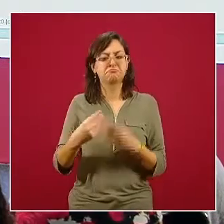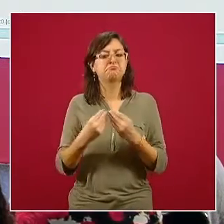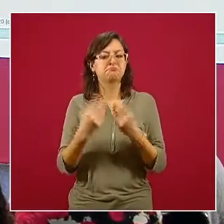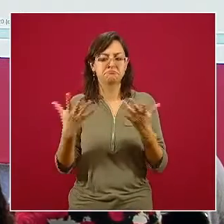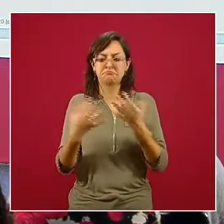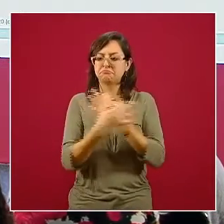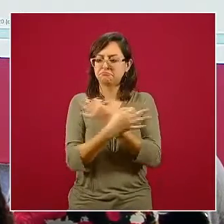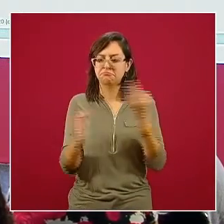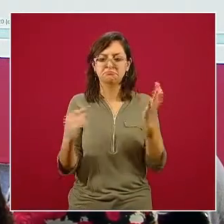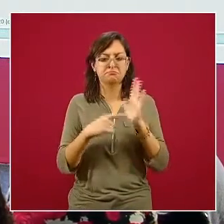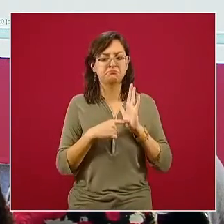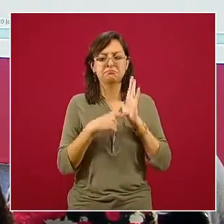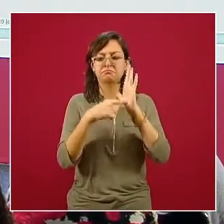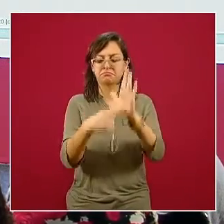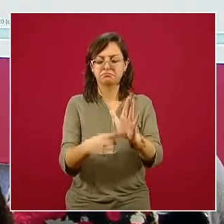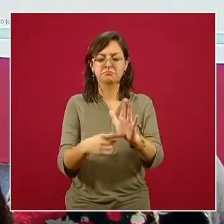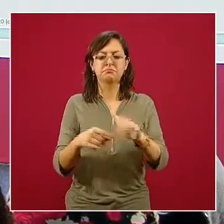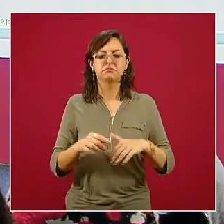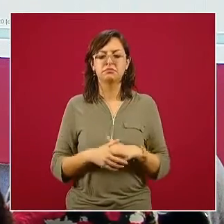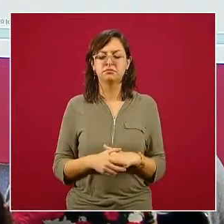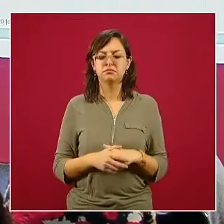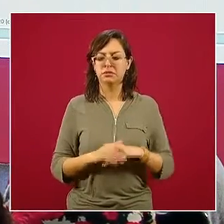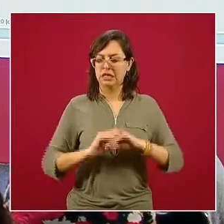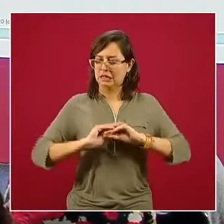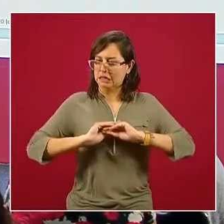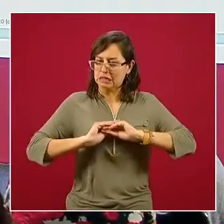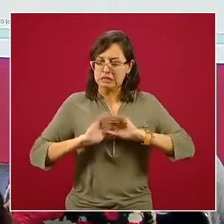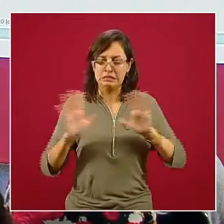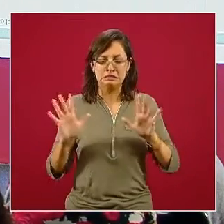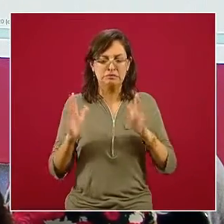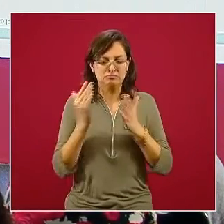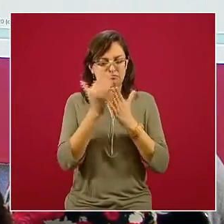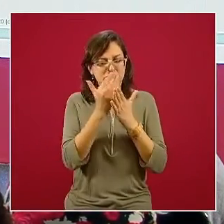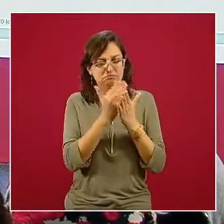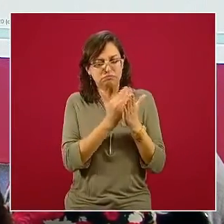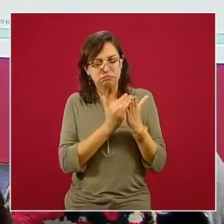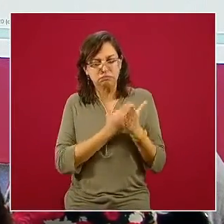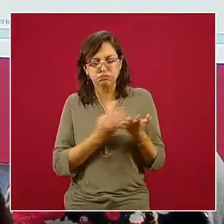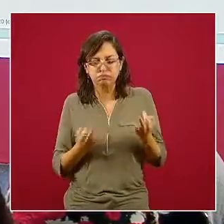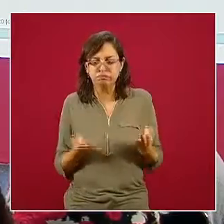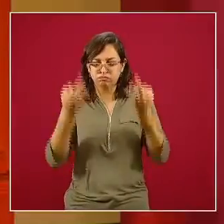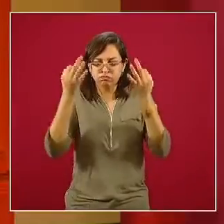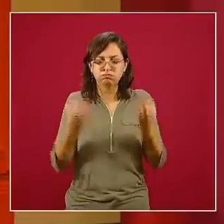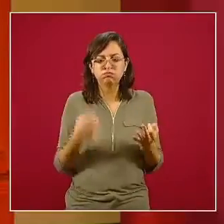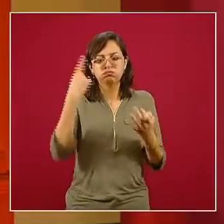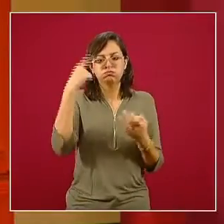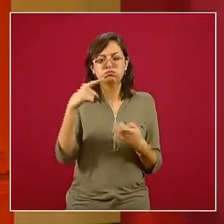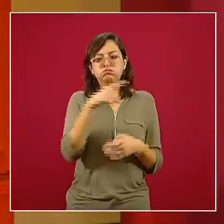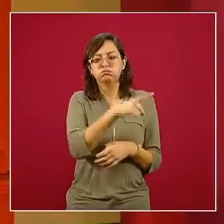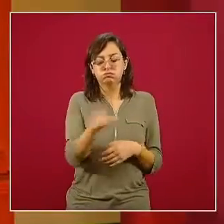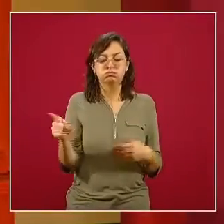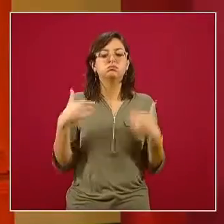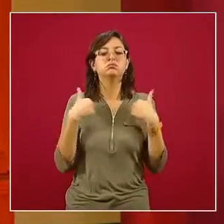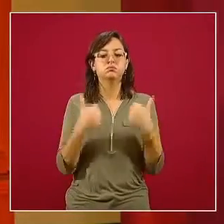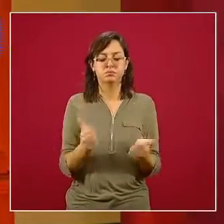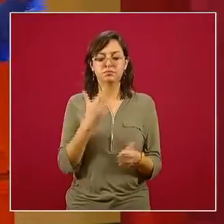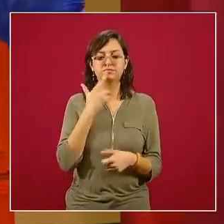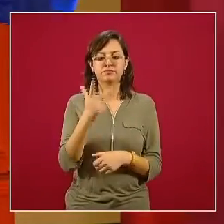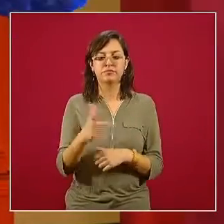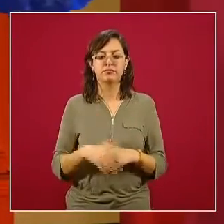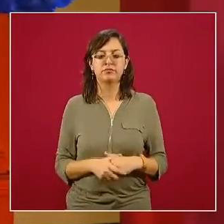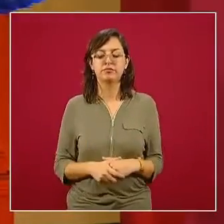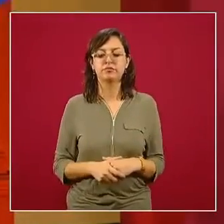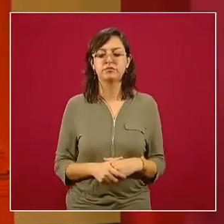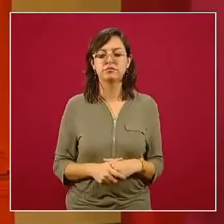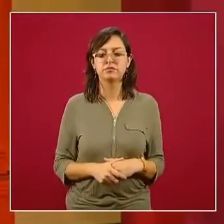lo anunciaremos y lo daremos a conocer con todos los detalles analíticos que corresponda para un mejor entendimiento de este fenómeno.